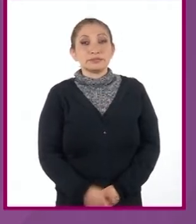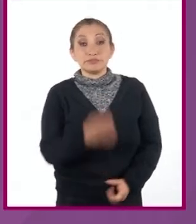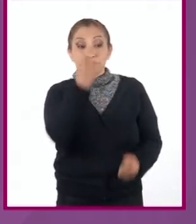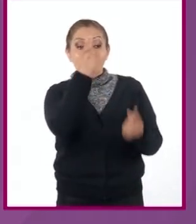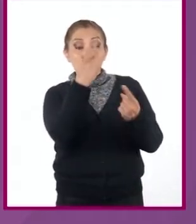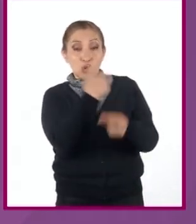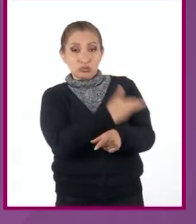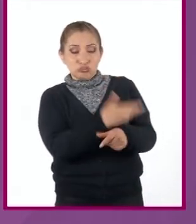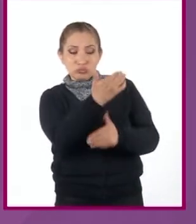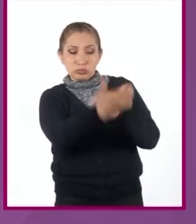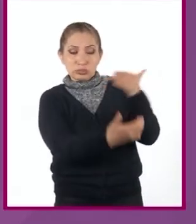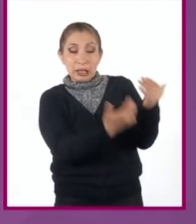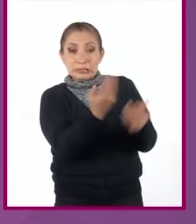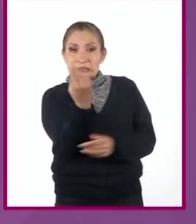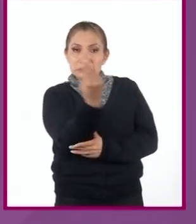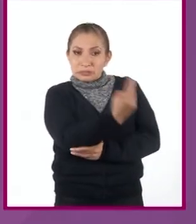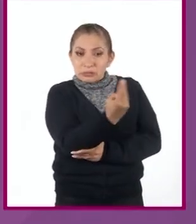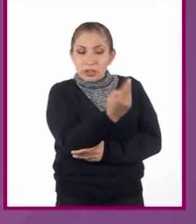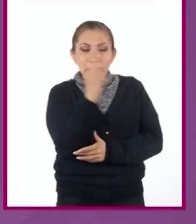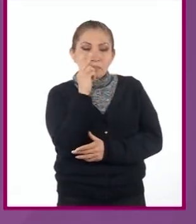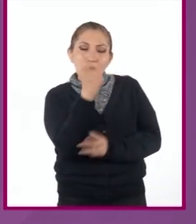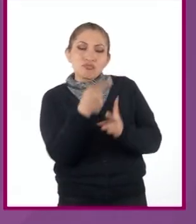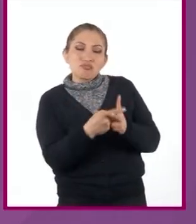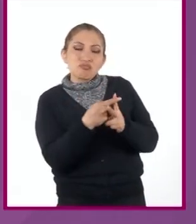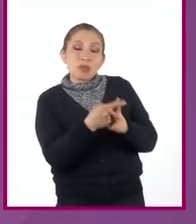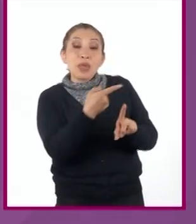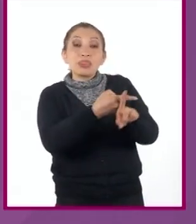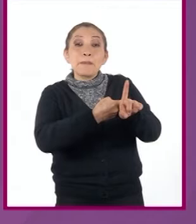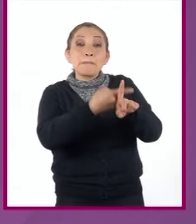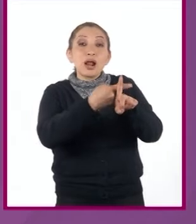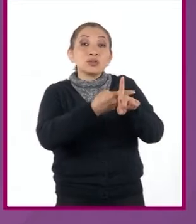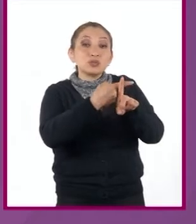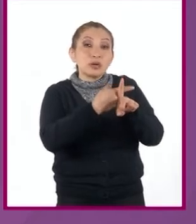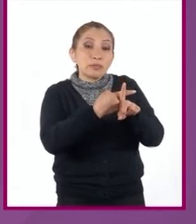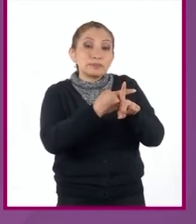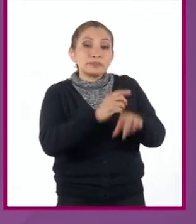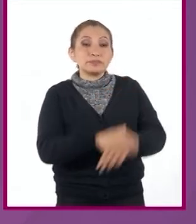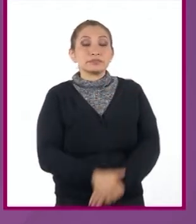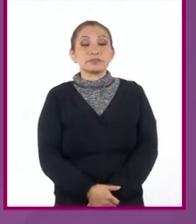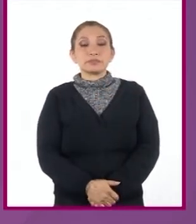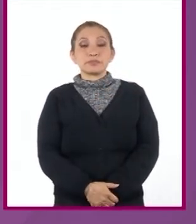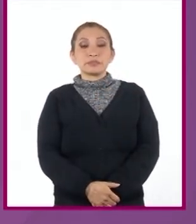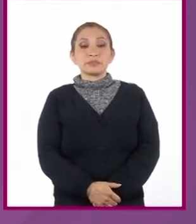algunos procesos es indispensable medir y controlar la temperatura.